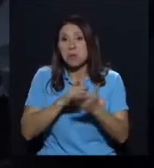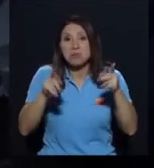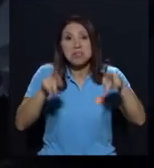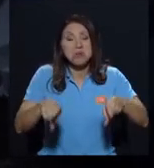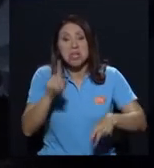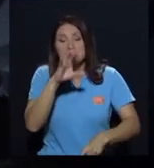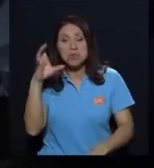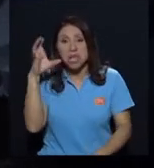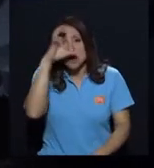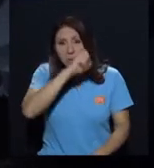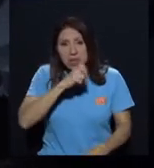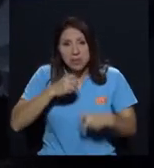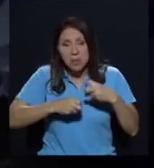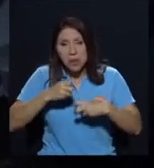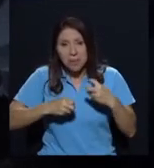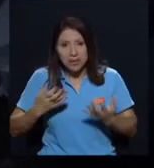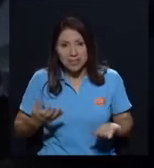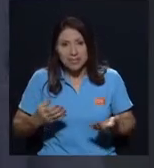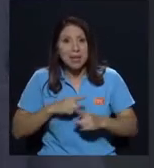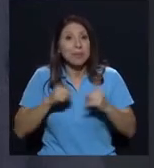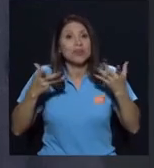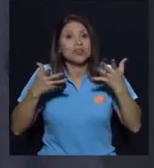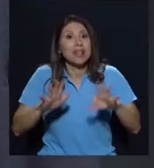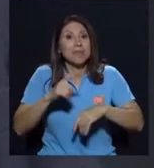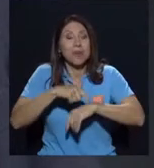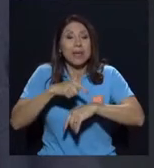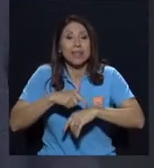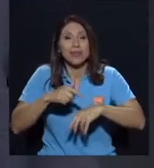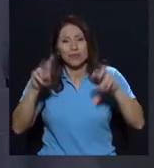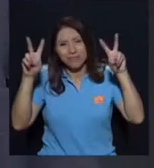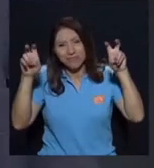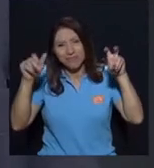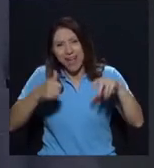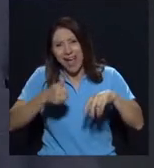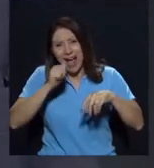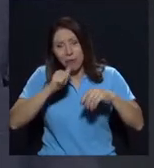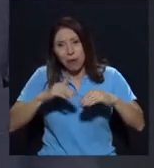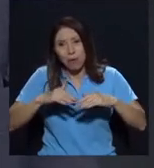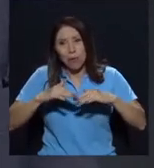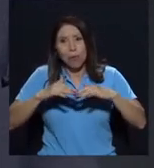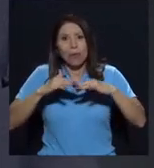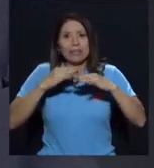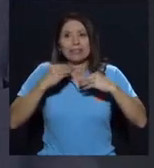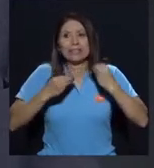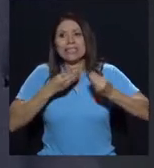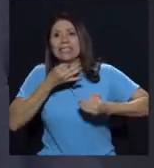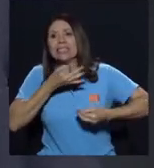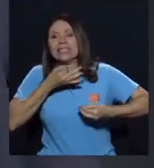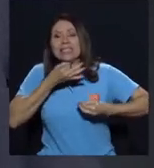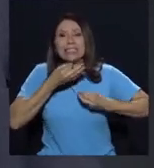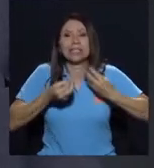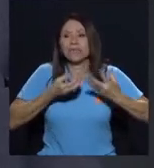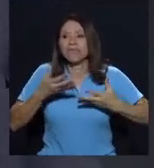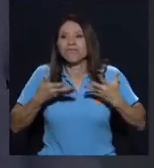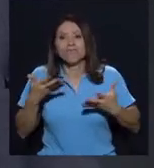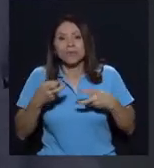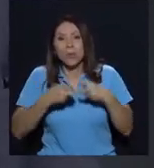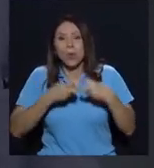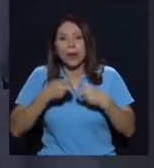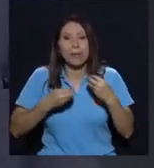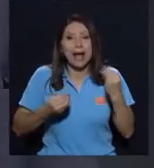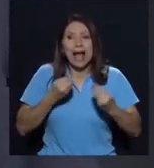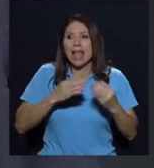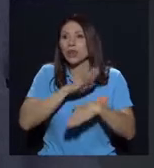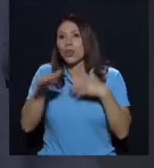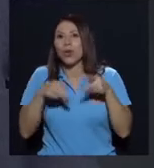ya en la tercera etapa cuando el agua este sube el agua está cerca de la nariz entonces es cuando todo el